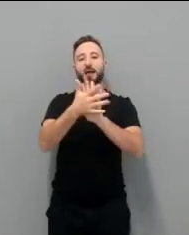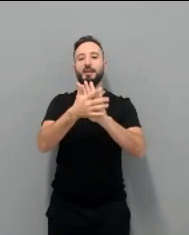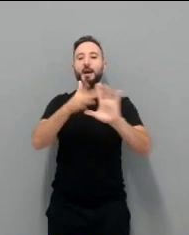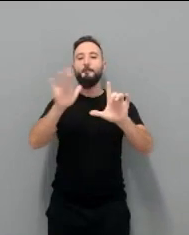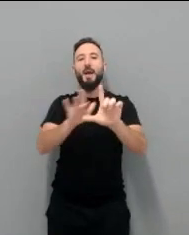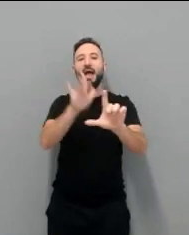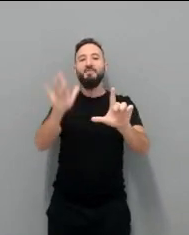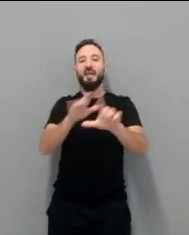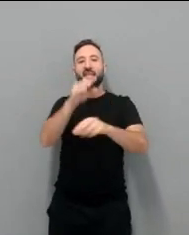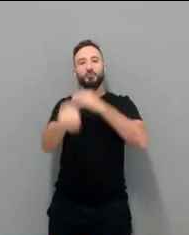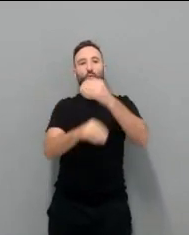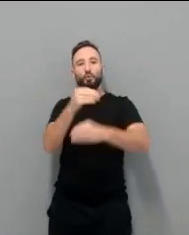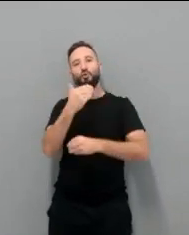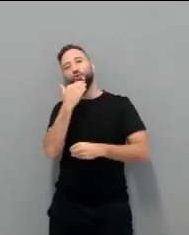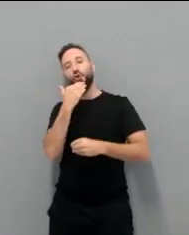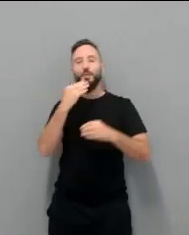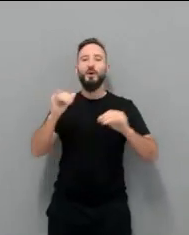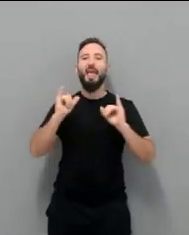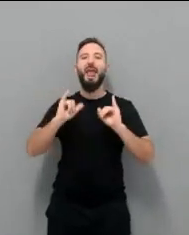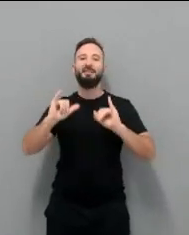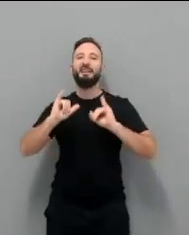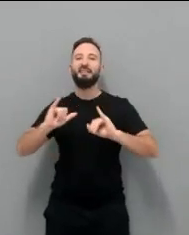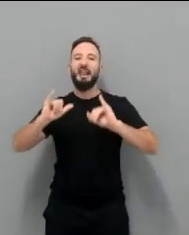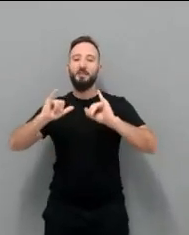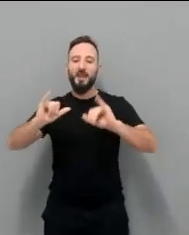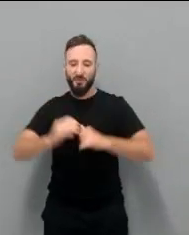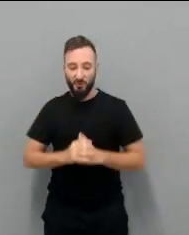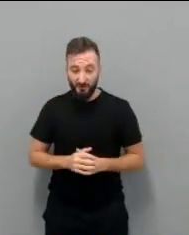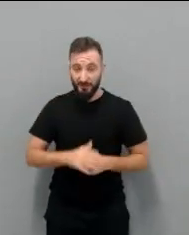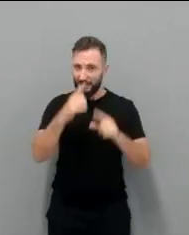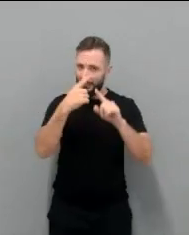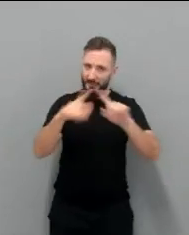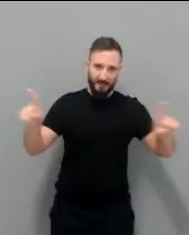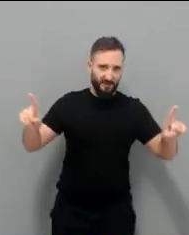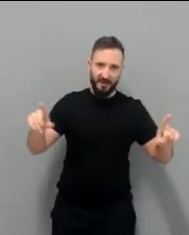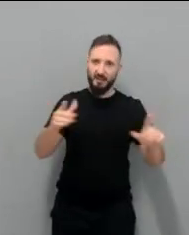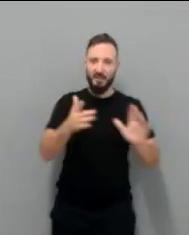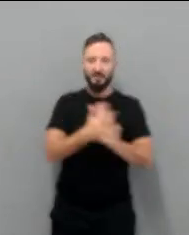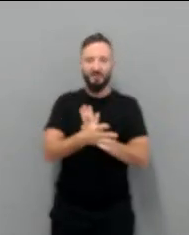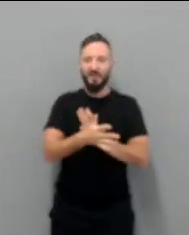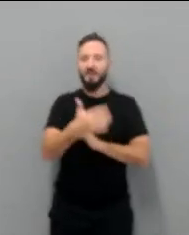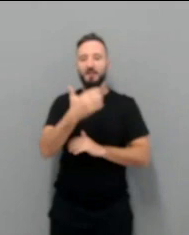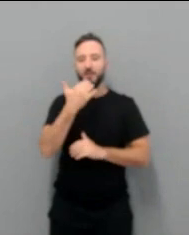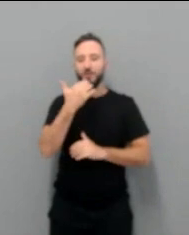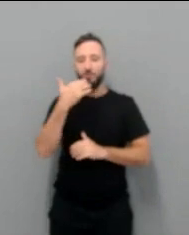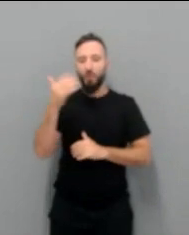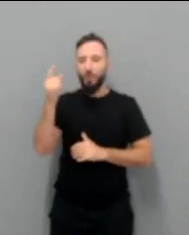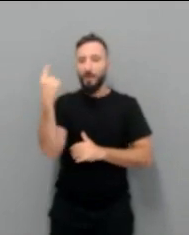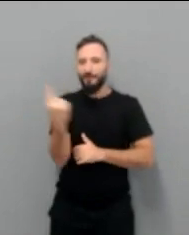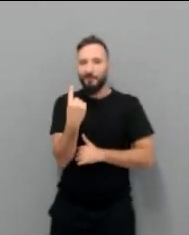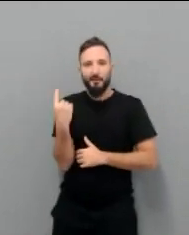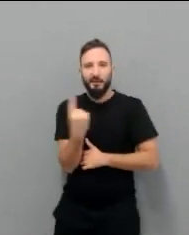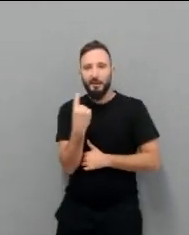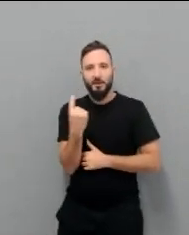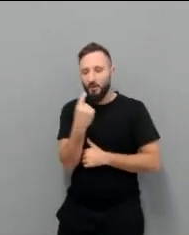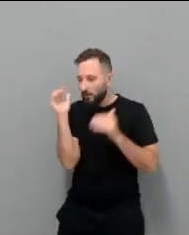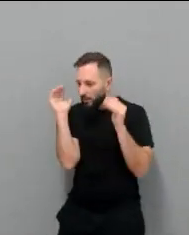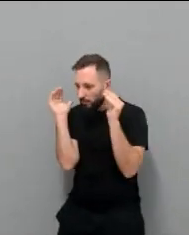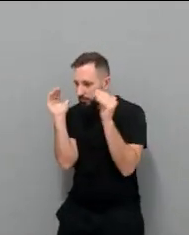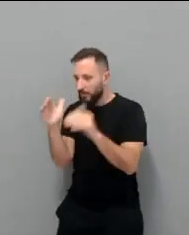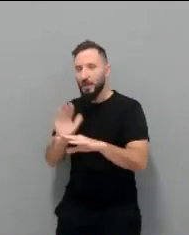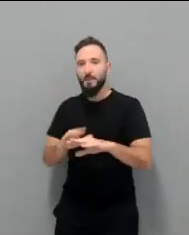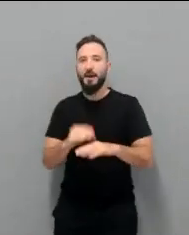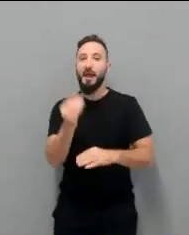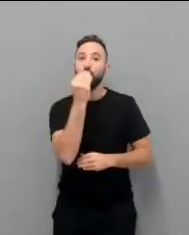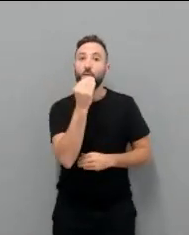pantallas como entretenimiento, ¿vale? Como aíslan a los niños, ¿no? Tú, para que el niño coma bien,